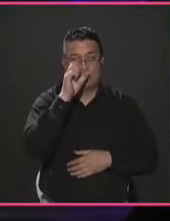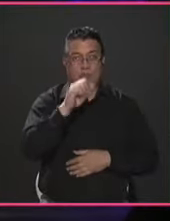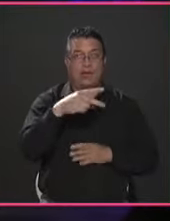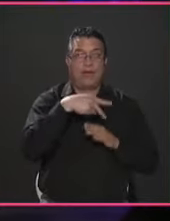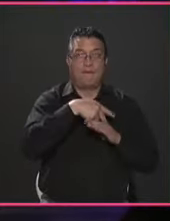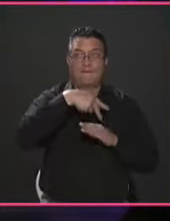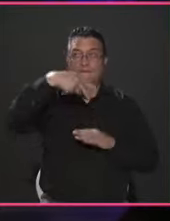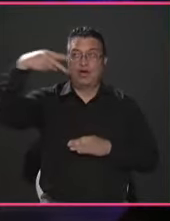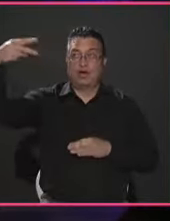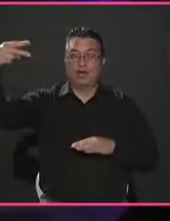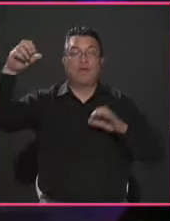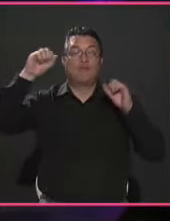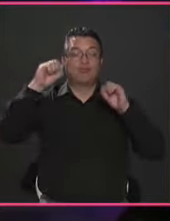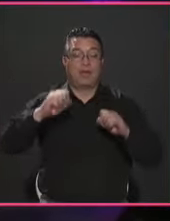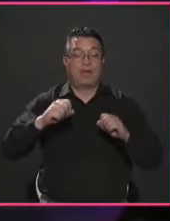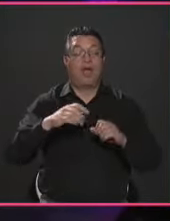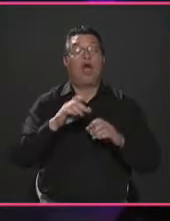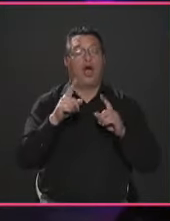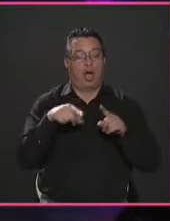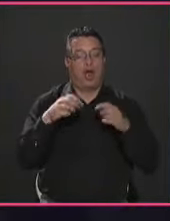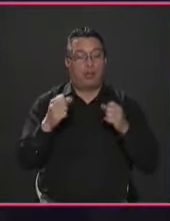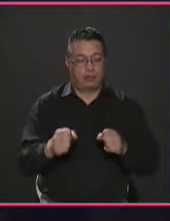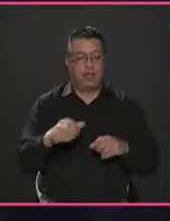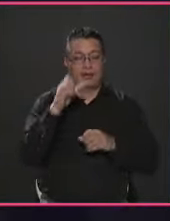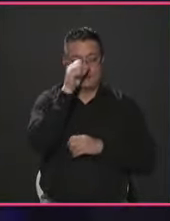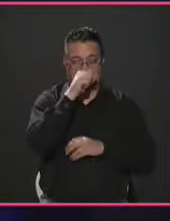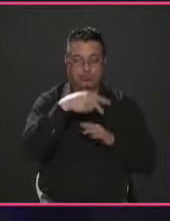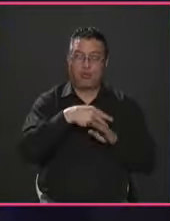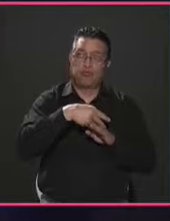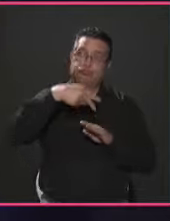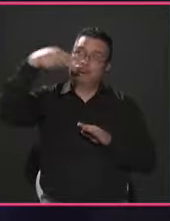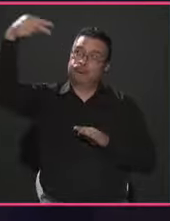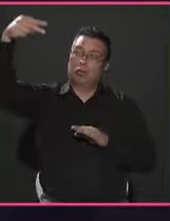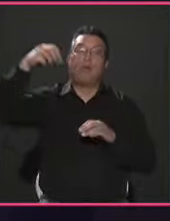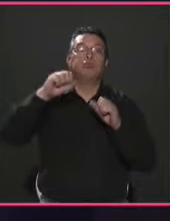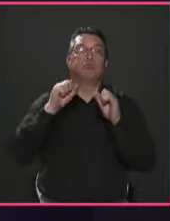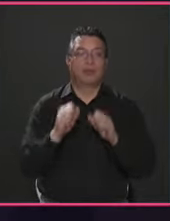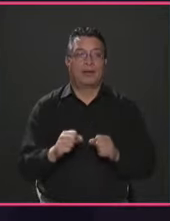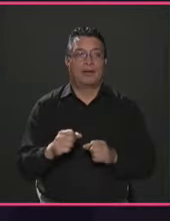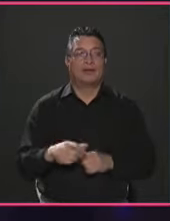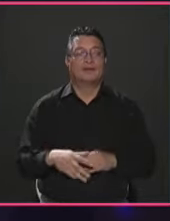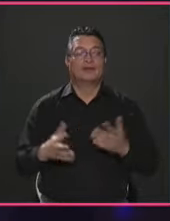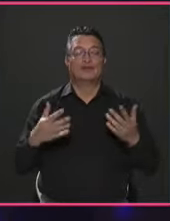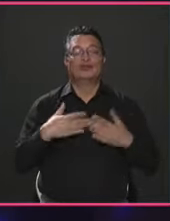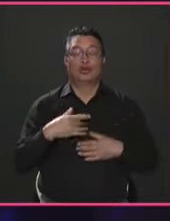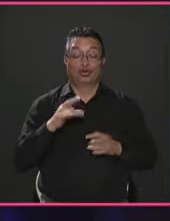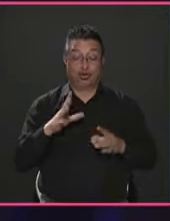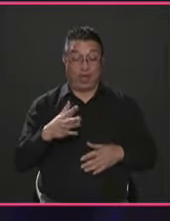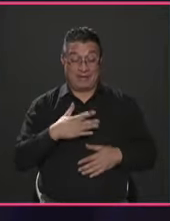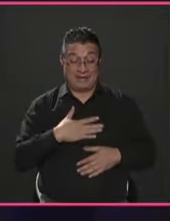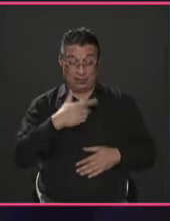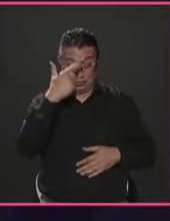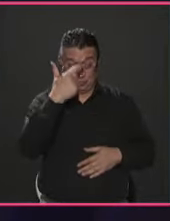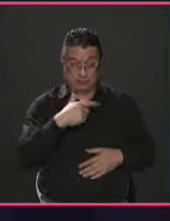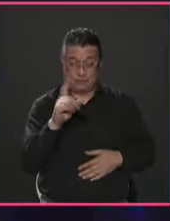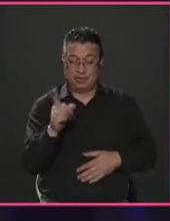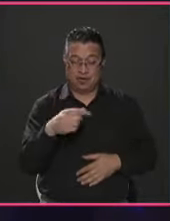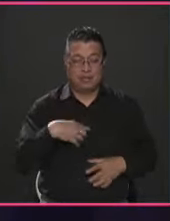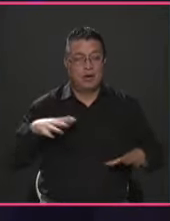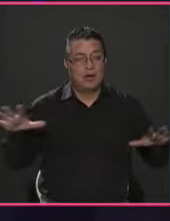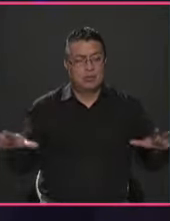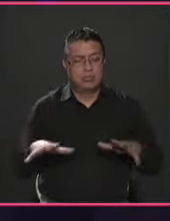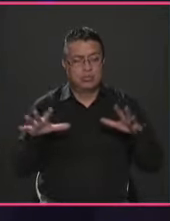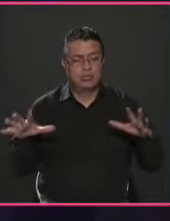volar y les quiero decir que los cerdos pueden volar este no soy yo no es alguien más es el esfuerzo de